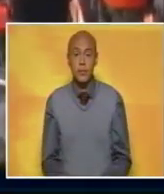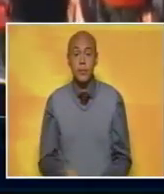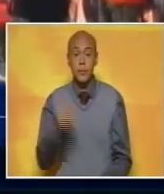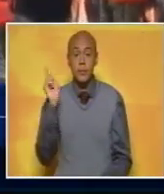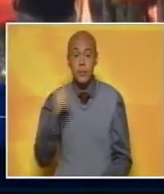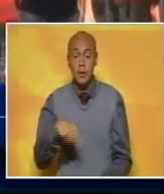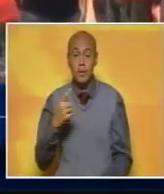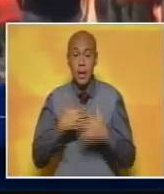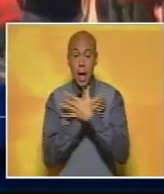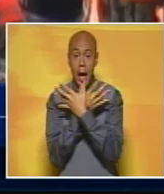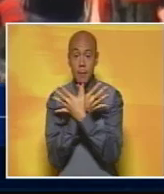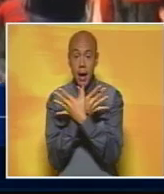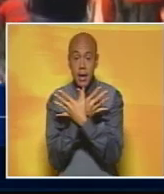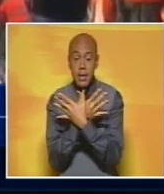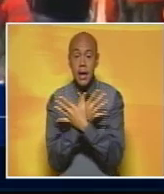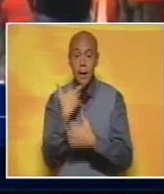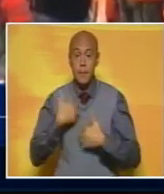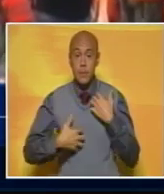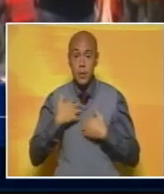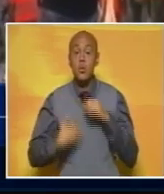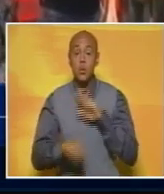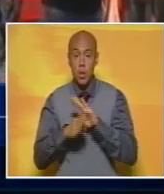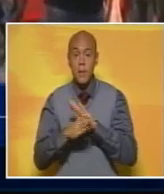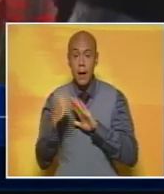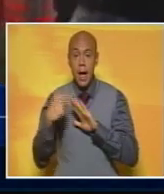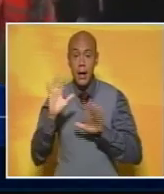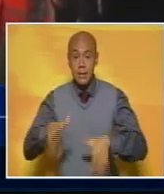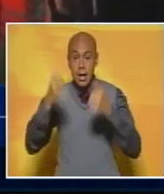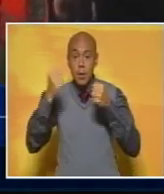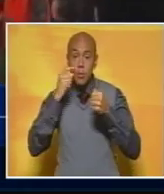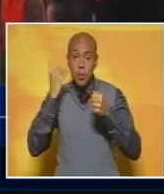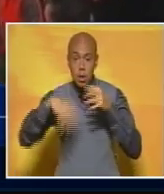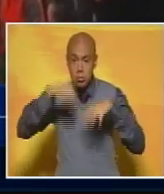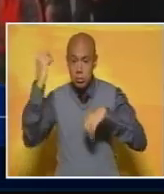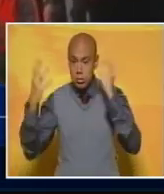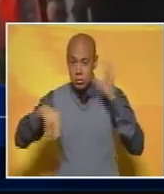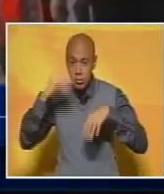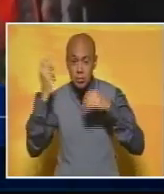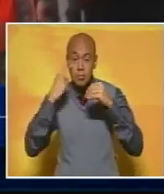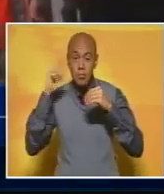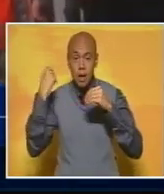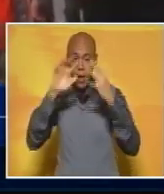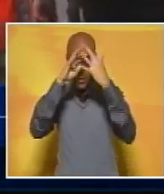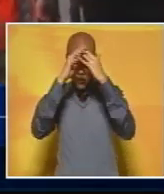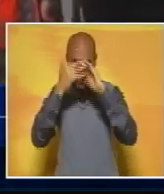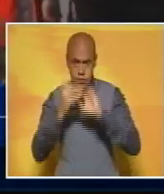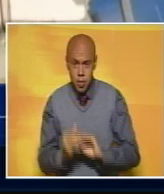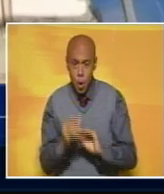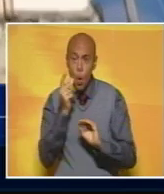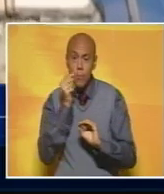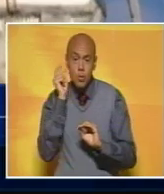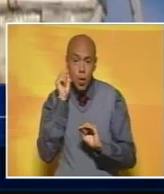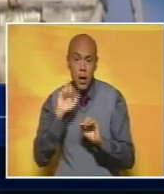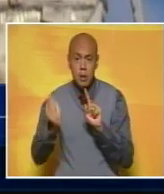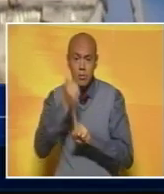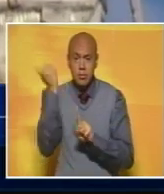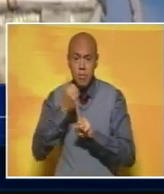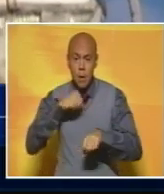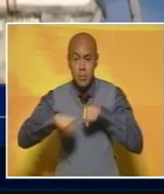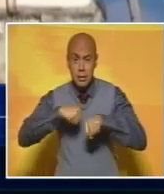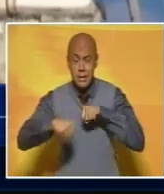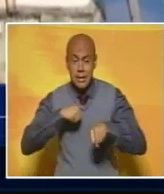En Albania este miércoles siguen las operaciones de rescate para intentar sacar entre los escombros a más supervivientes del terremoto de